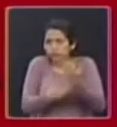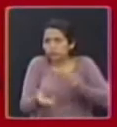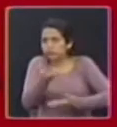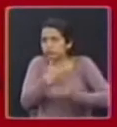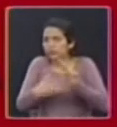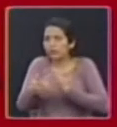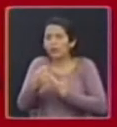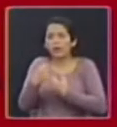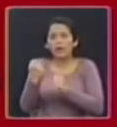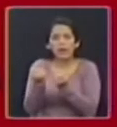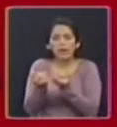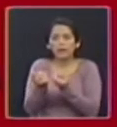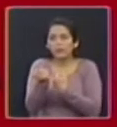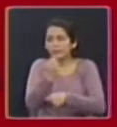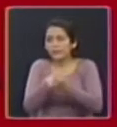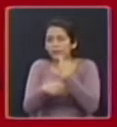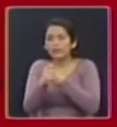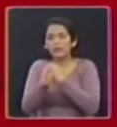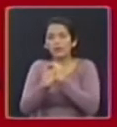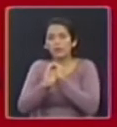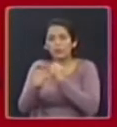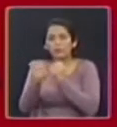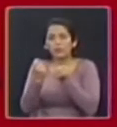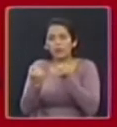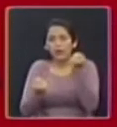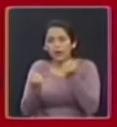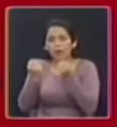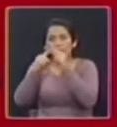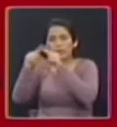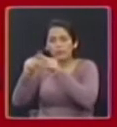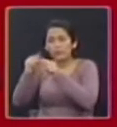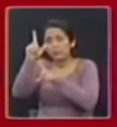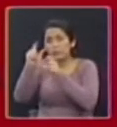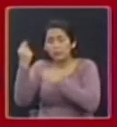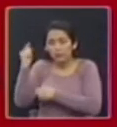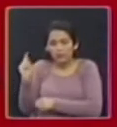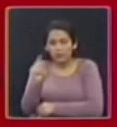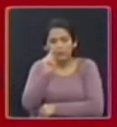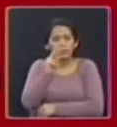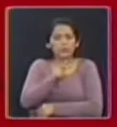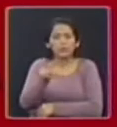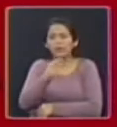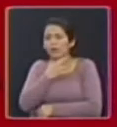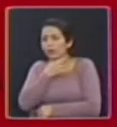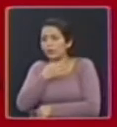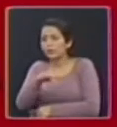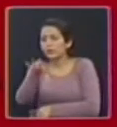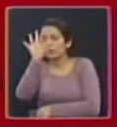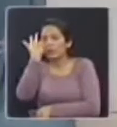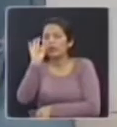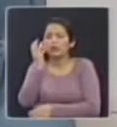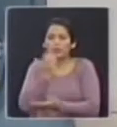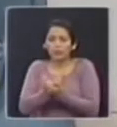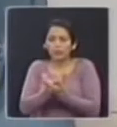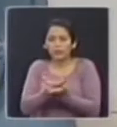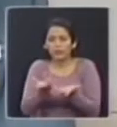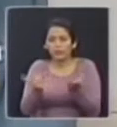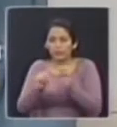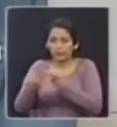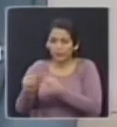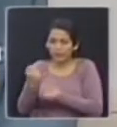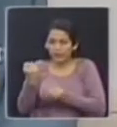de vehículos comerciales y que los clientes potenciales puedan encontrar en Expo Transporte todas